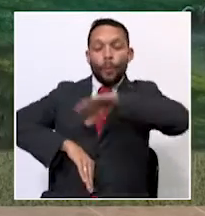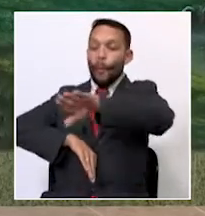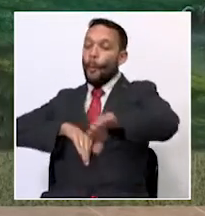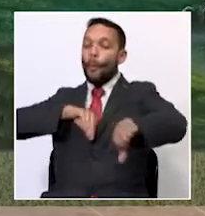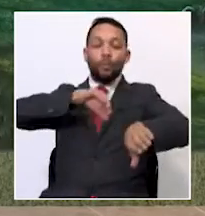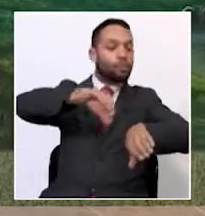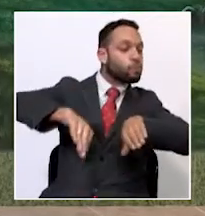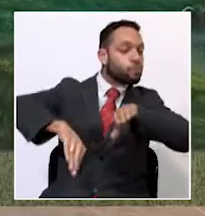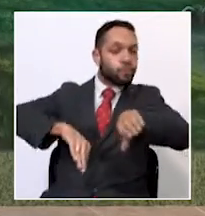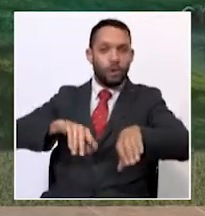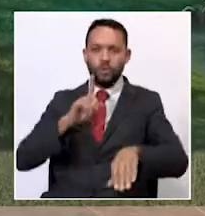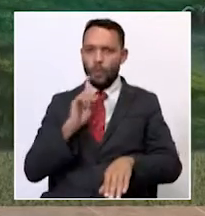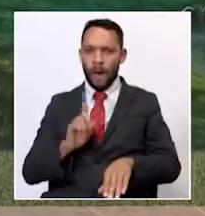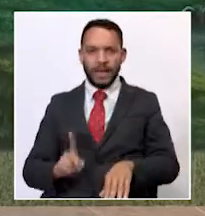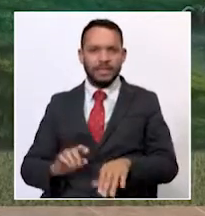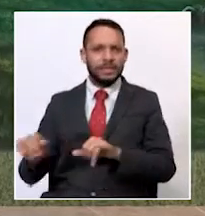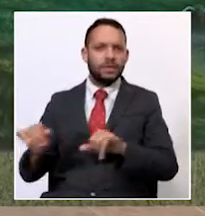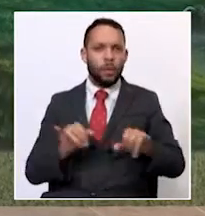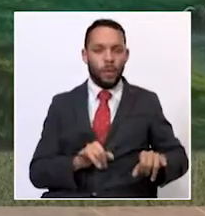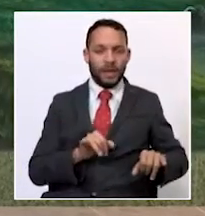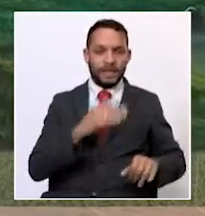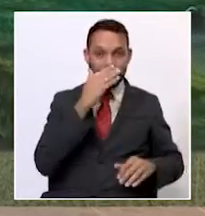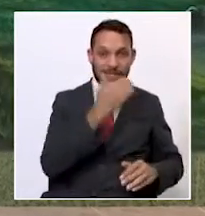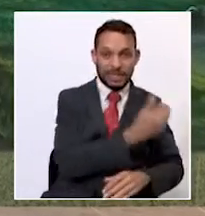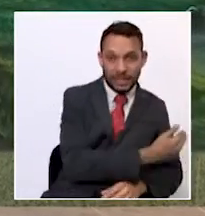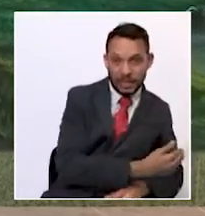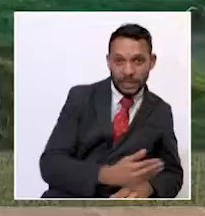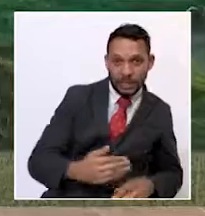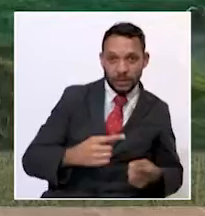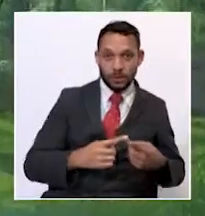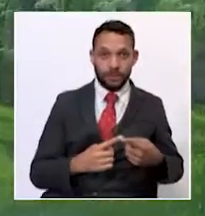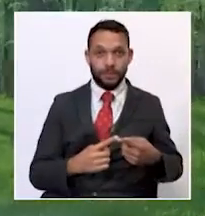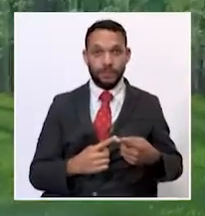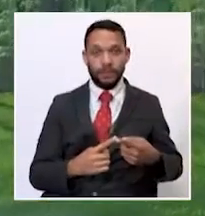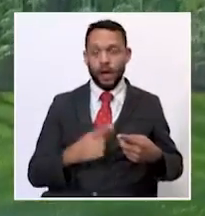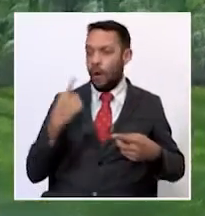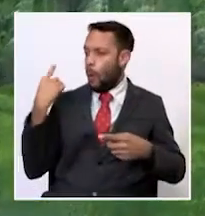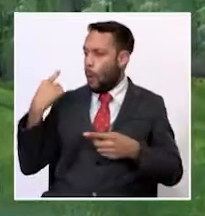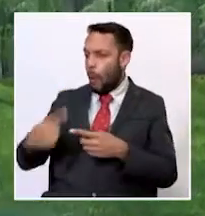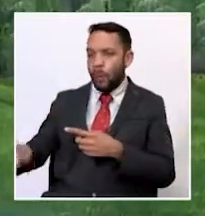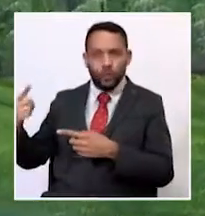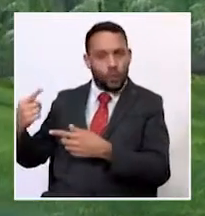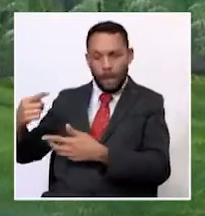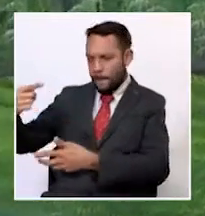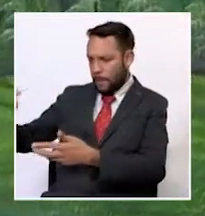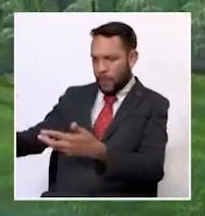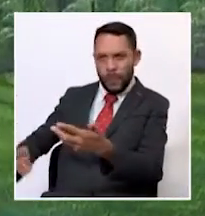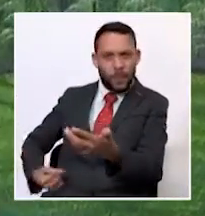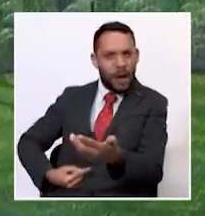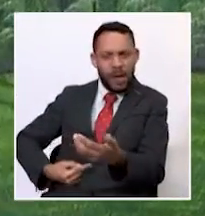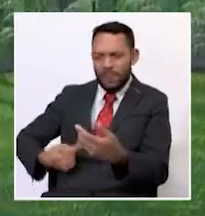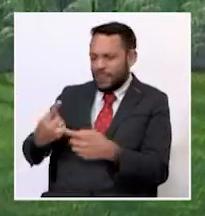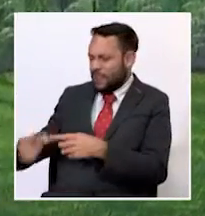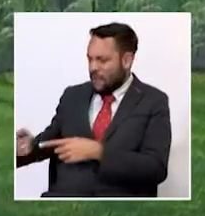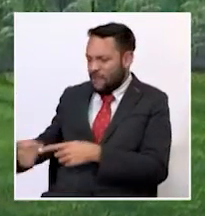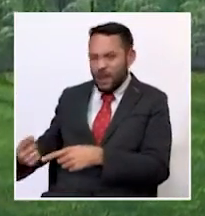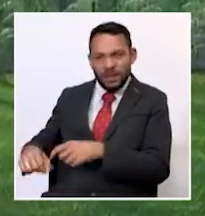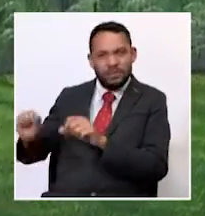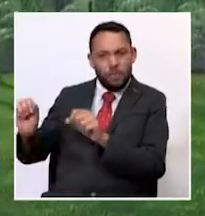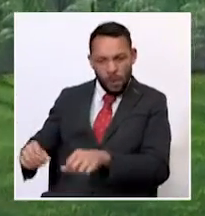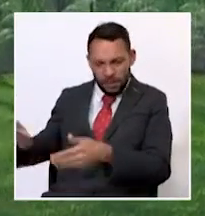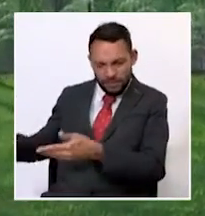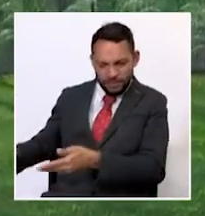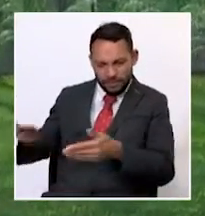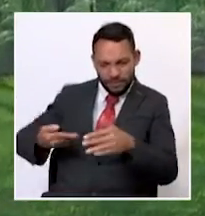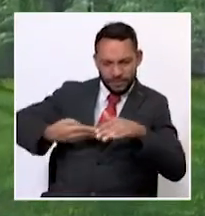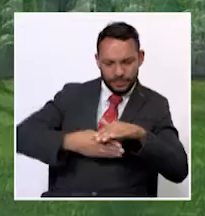trabajado con niños, también trabajamos con personas con diversos tipos de patologías. Todo esto porque al